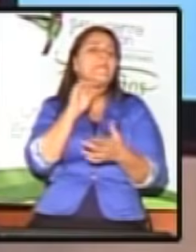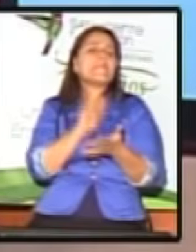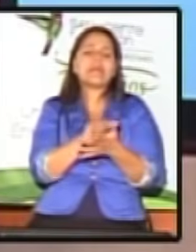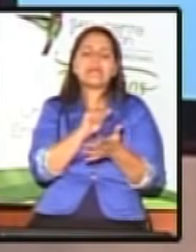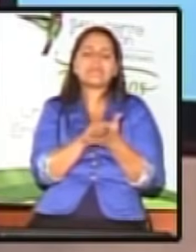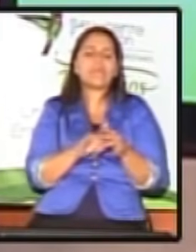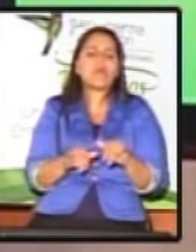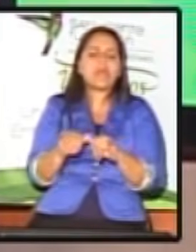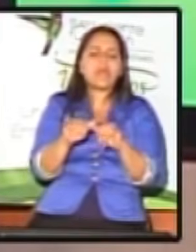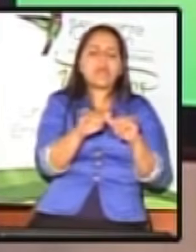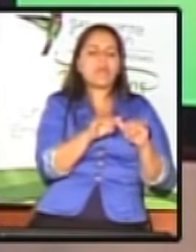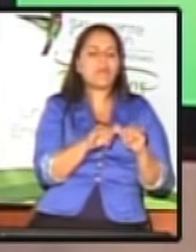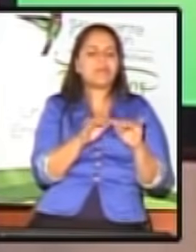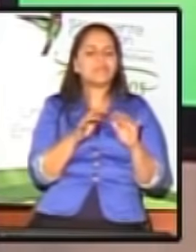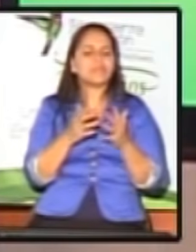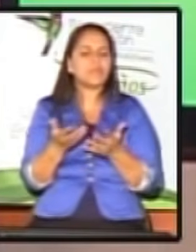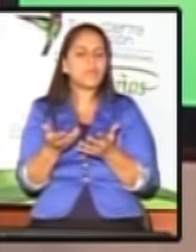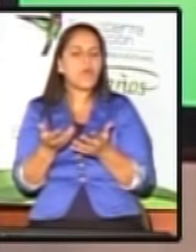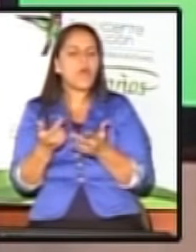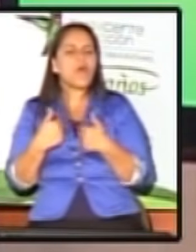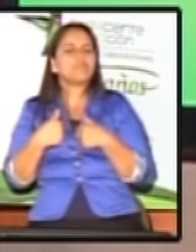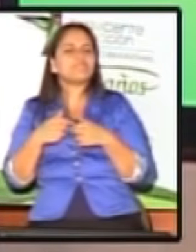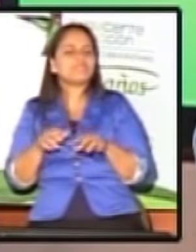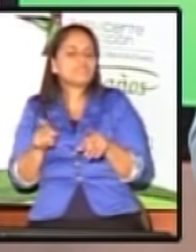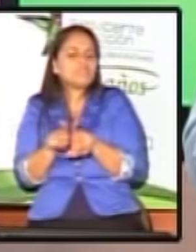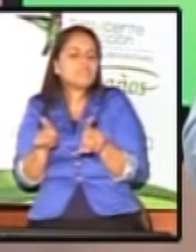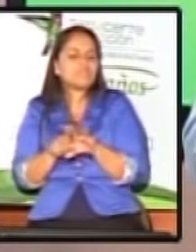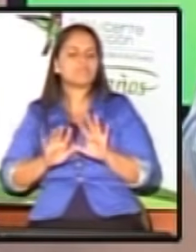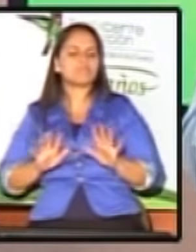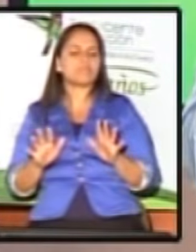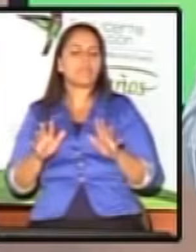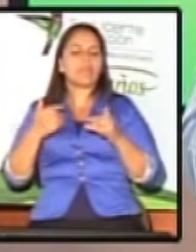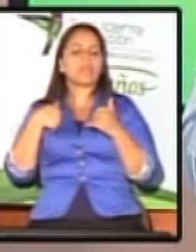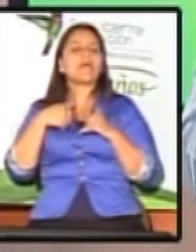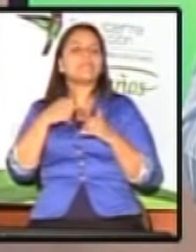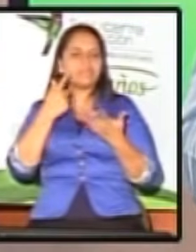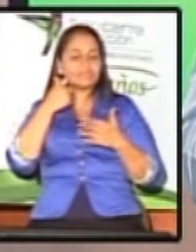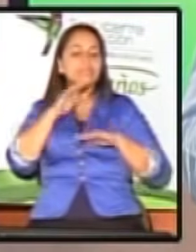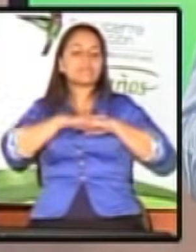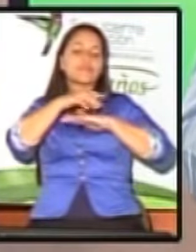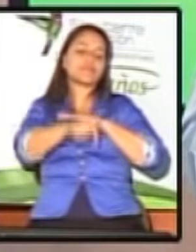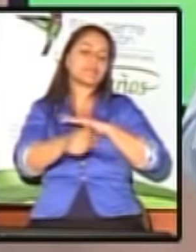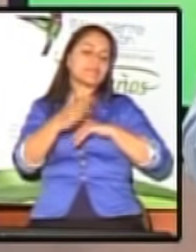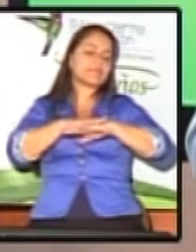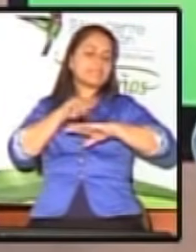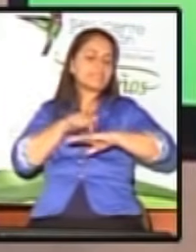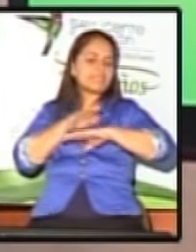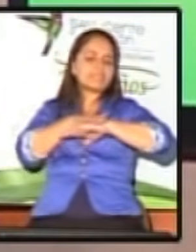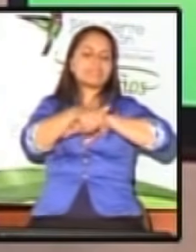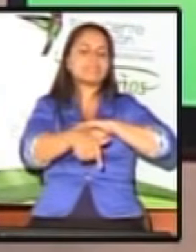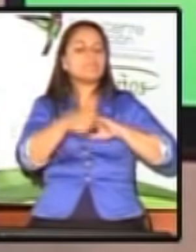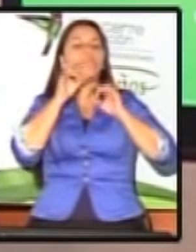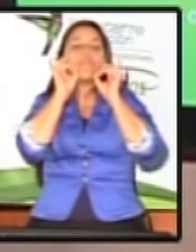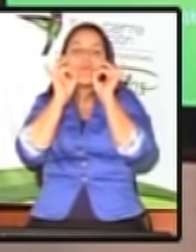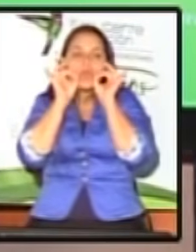fuerte que va a cumplir con un nivel analgésico, tiene efectos secundarios y se maneja. es muy grave